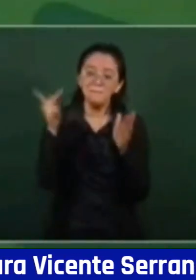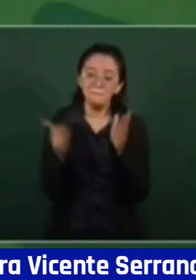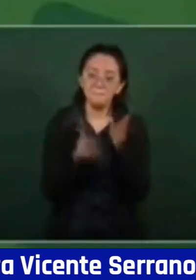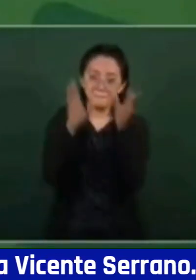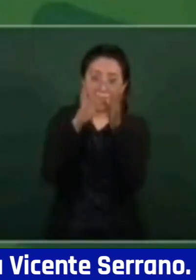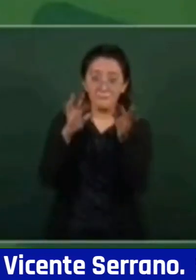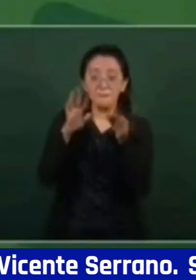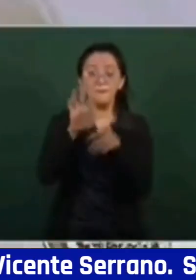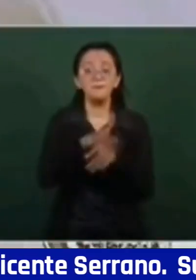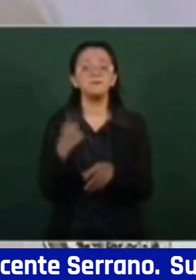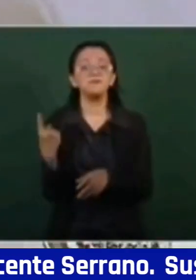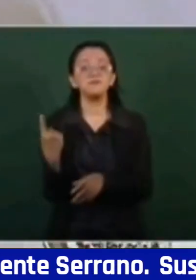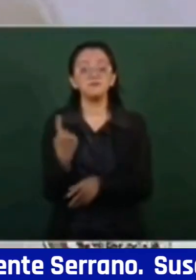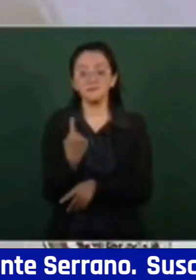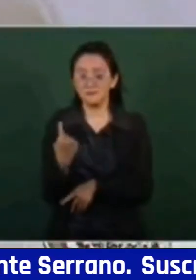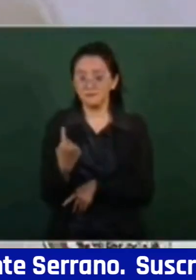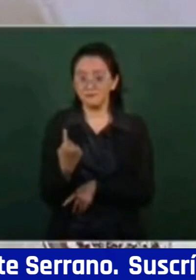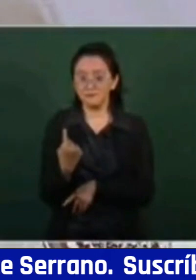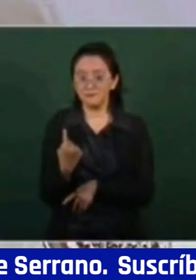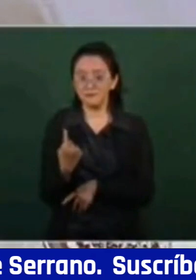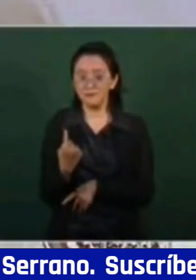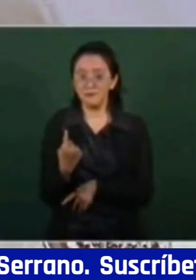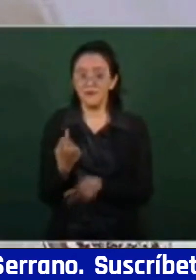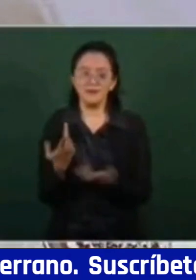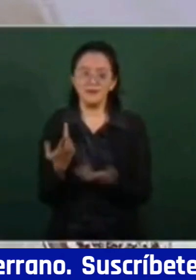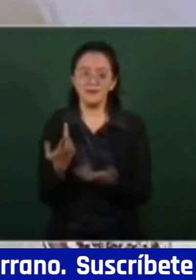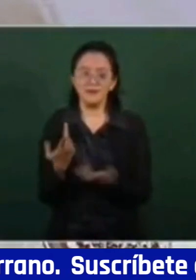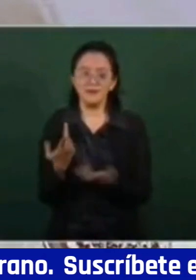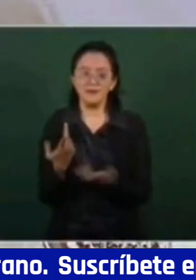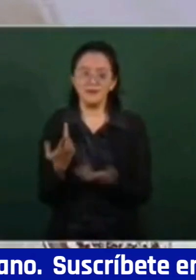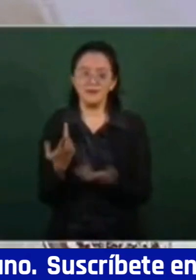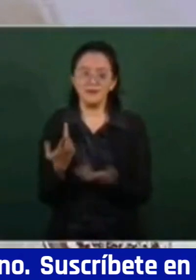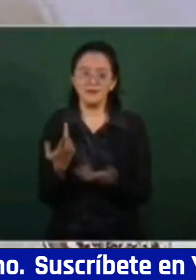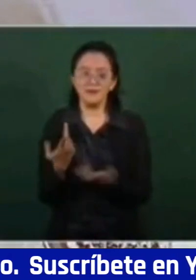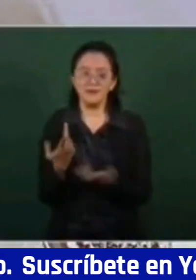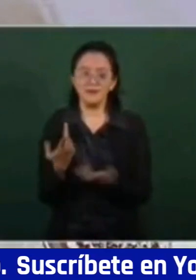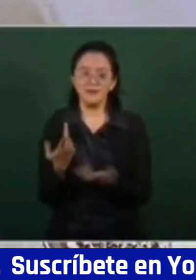labor es pedagógica.